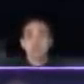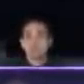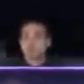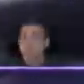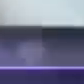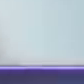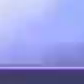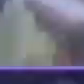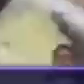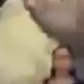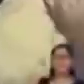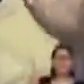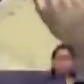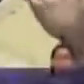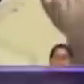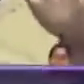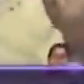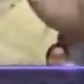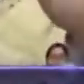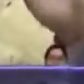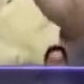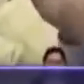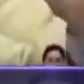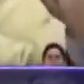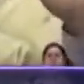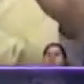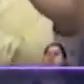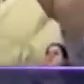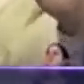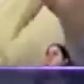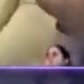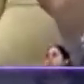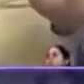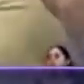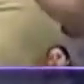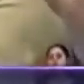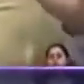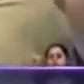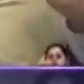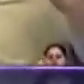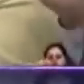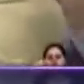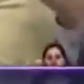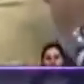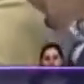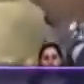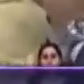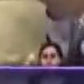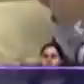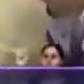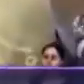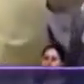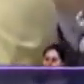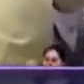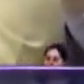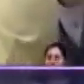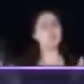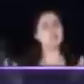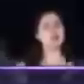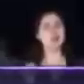todo Puerto Rico. Gracias, comisionada residente, por su liderato y por su trabajo en